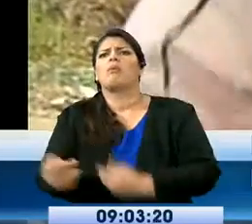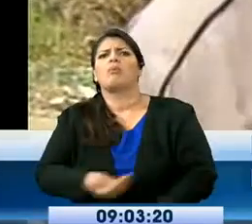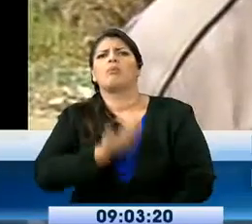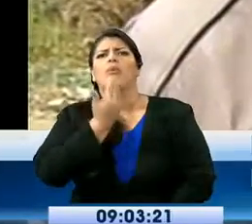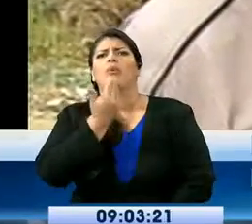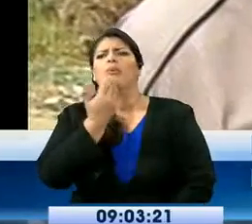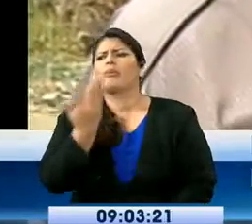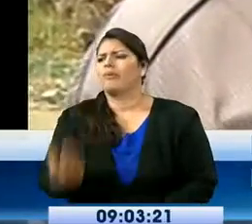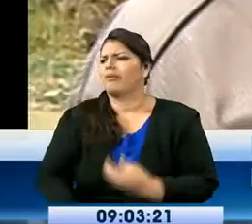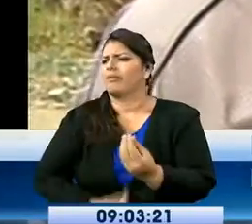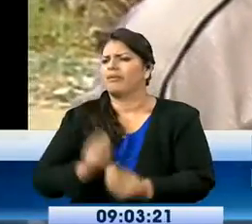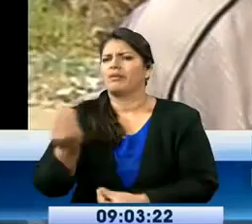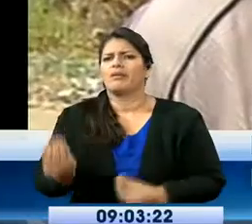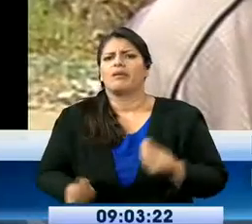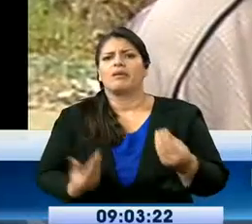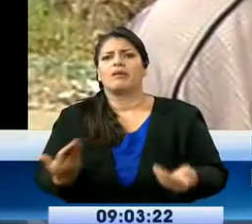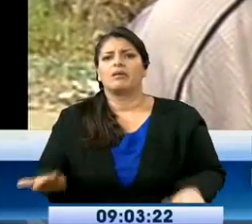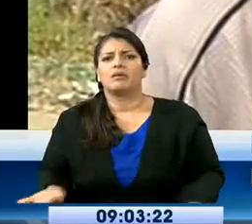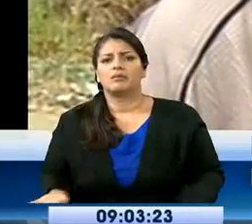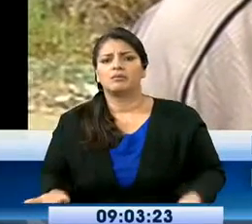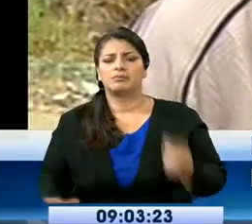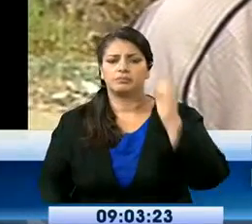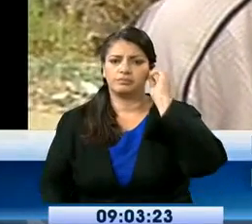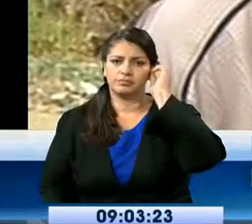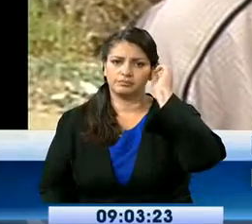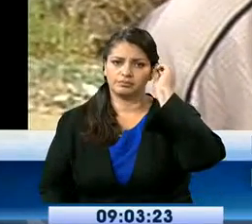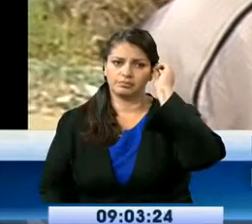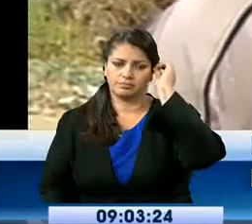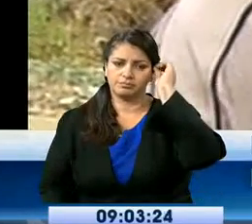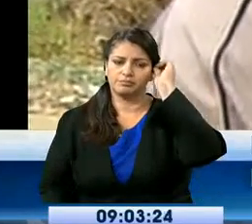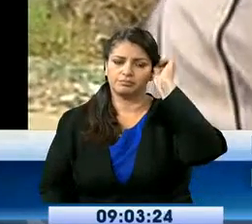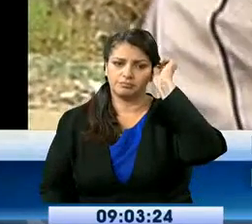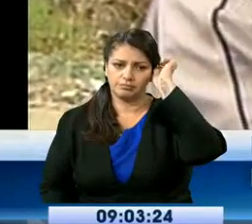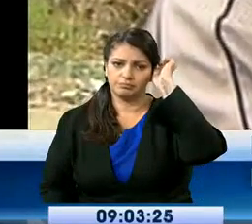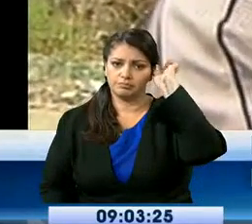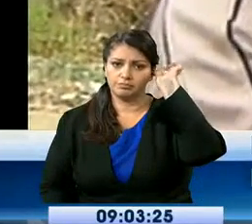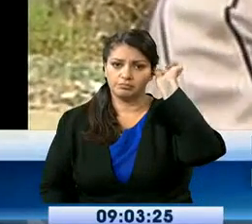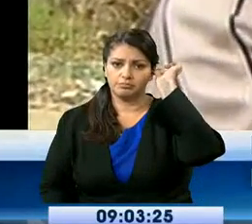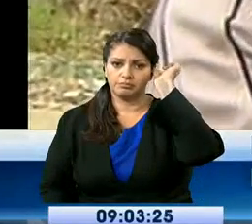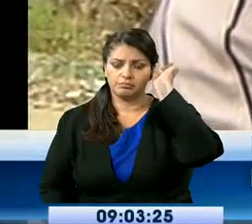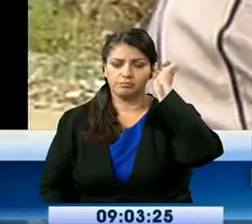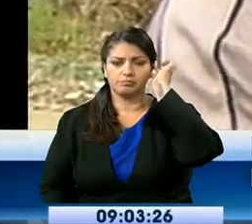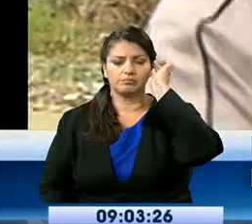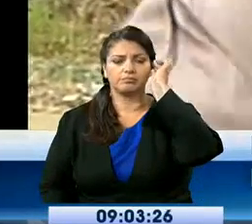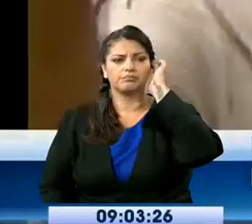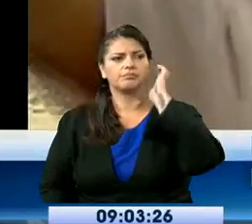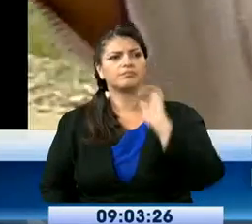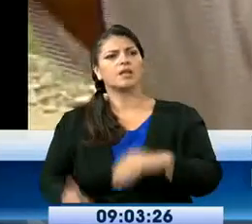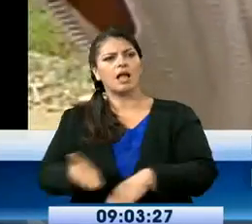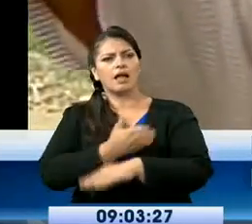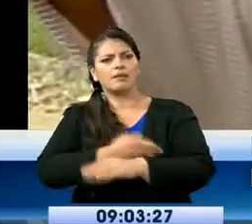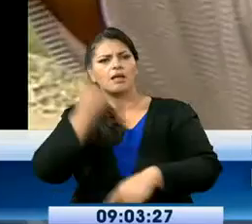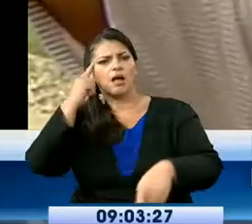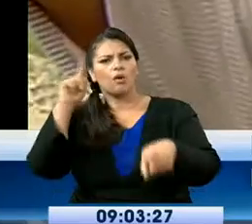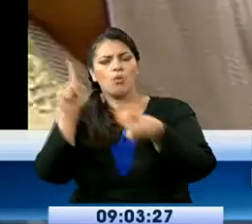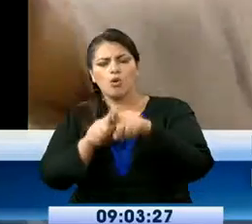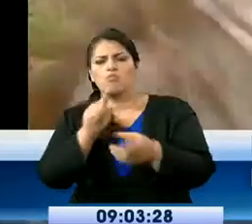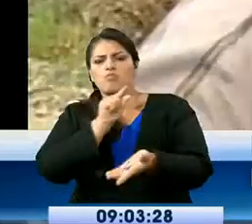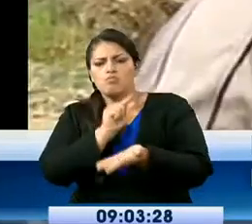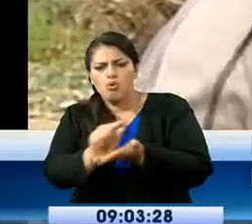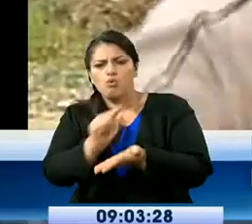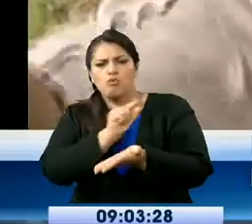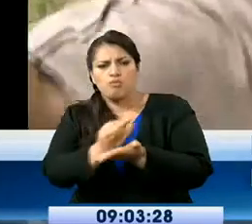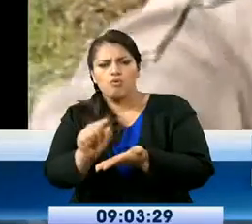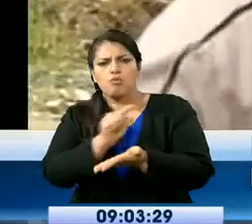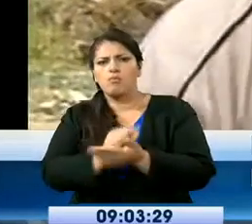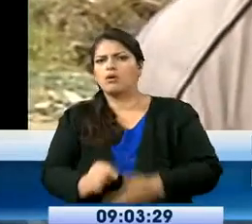robar, pues, para pagar la luz, pues. Y le ofrecen hacer convenios. ¿Convenios? Yo pagué 250 del convenio y yo mismo fui a la garzota con mi